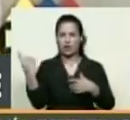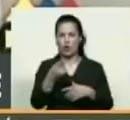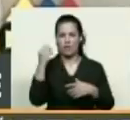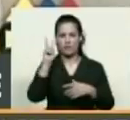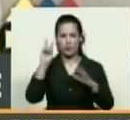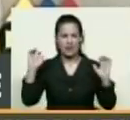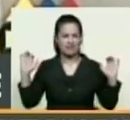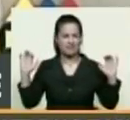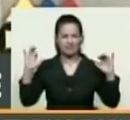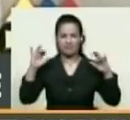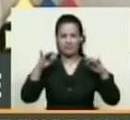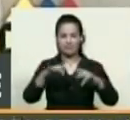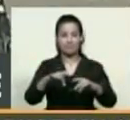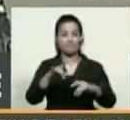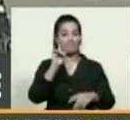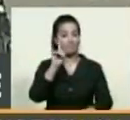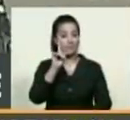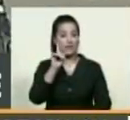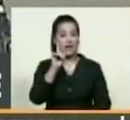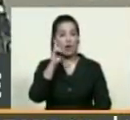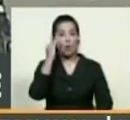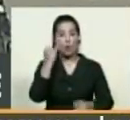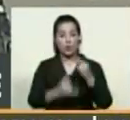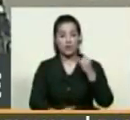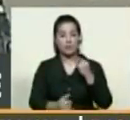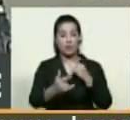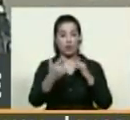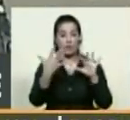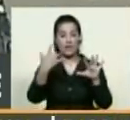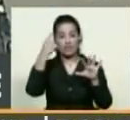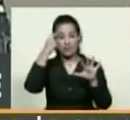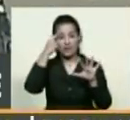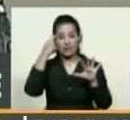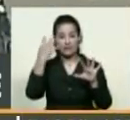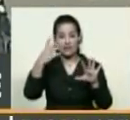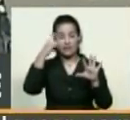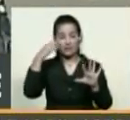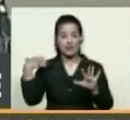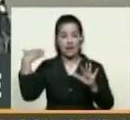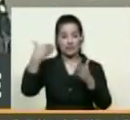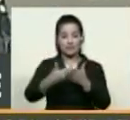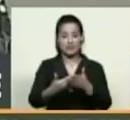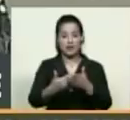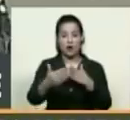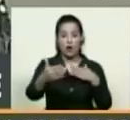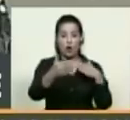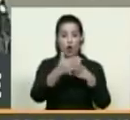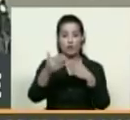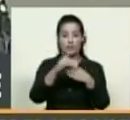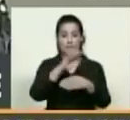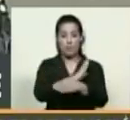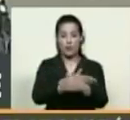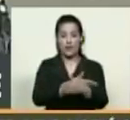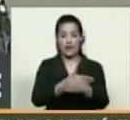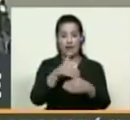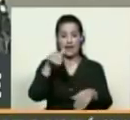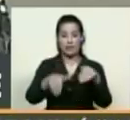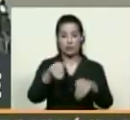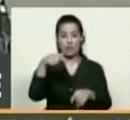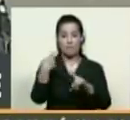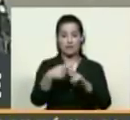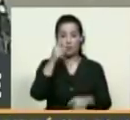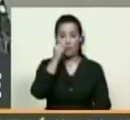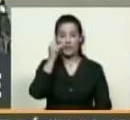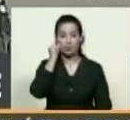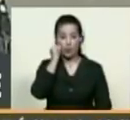volcó especialmente los últimos 10 días en contra del Poder Electoral, de sus hombres y